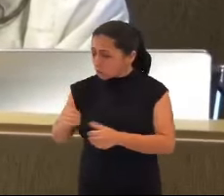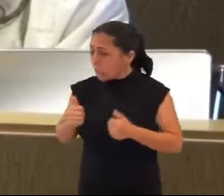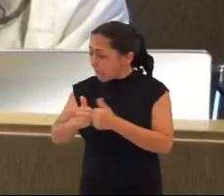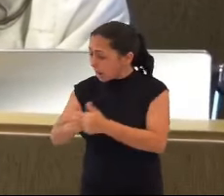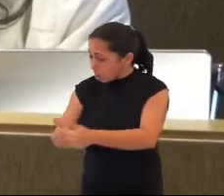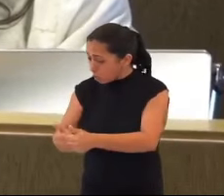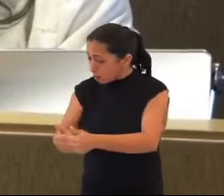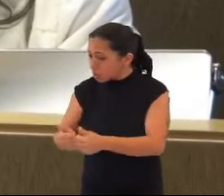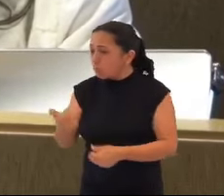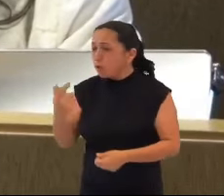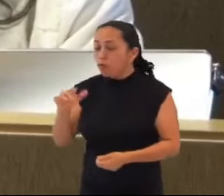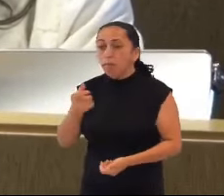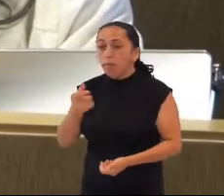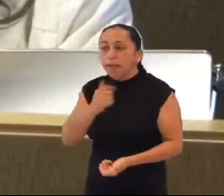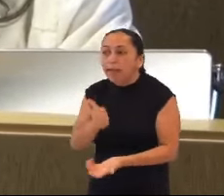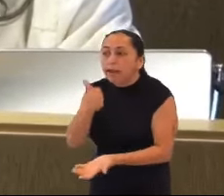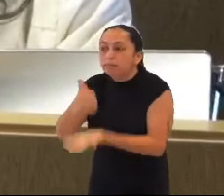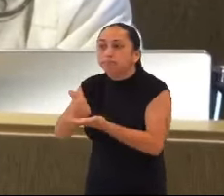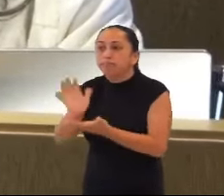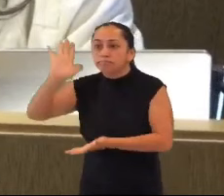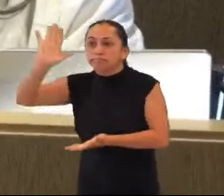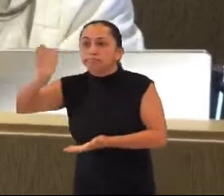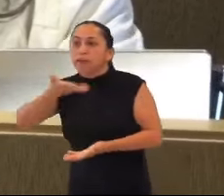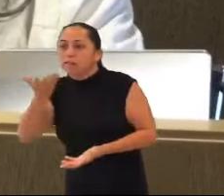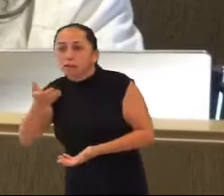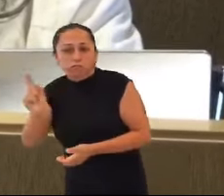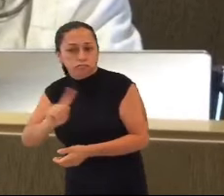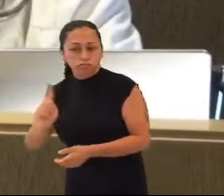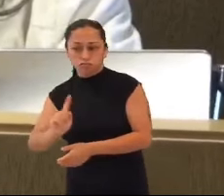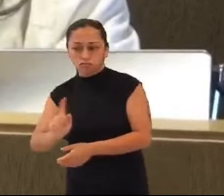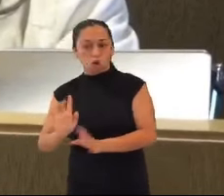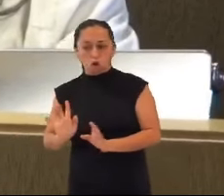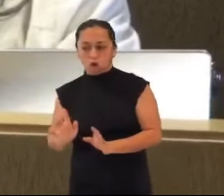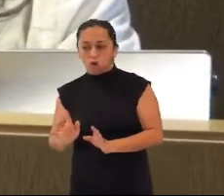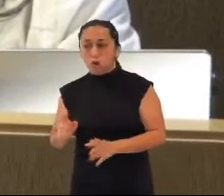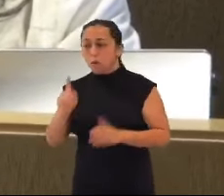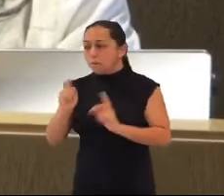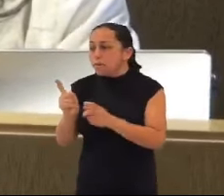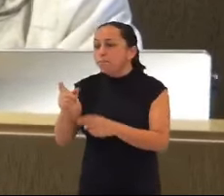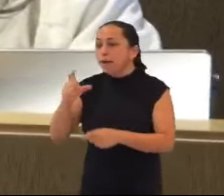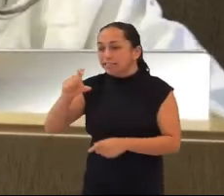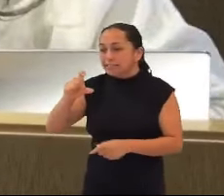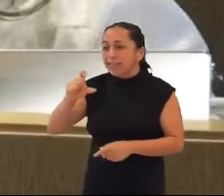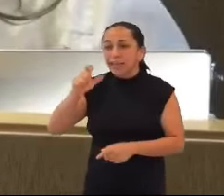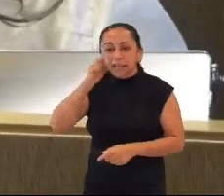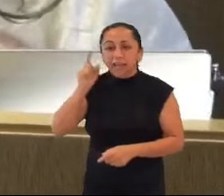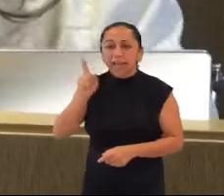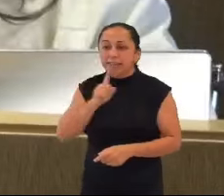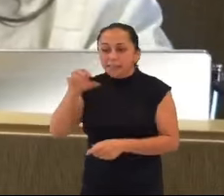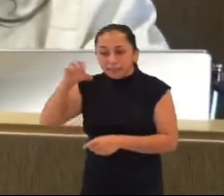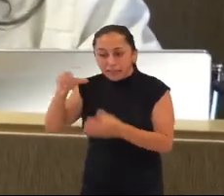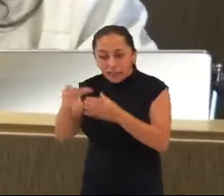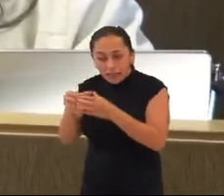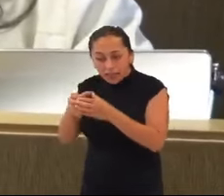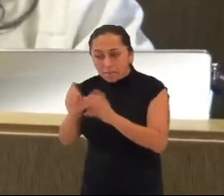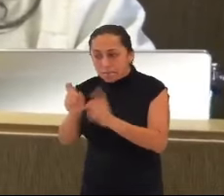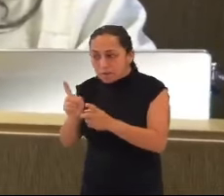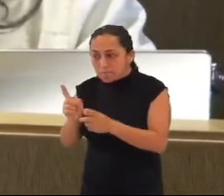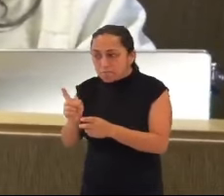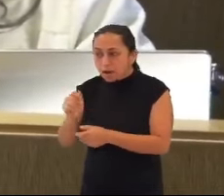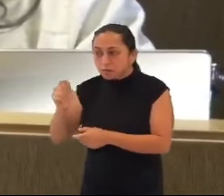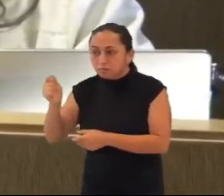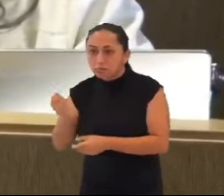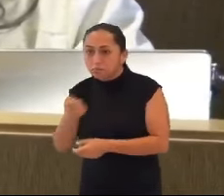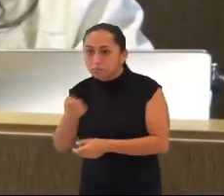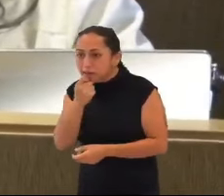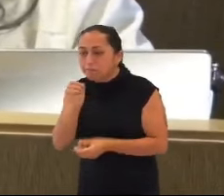de la palabra en una jornada como la de ayer de las propias CGT, que si hay un conflicto importante a